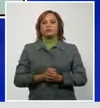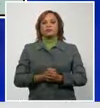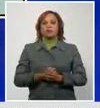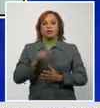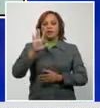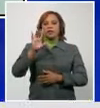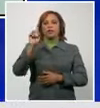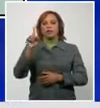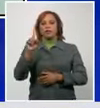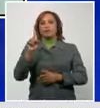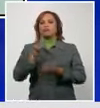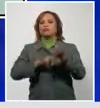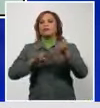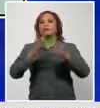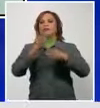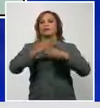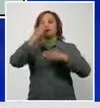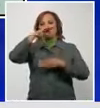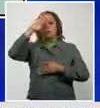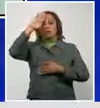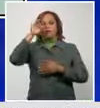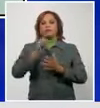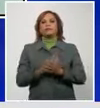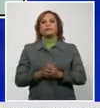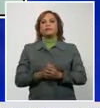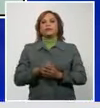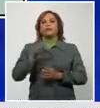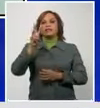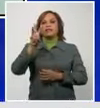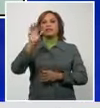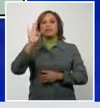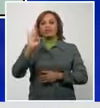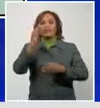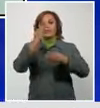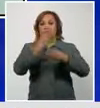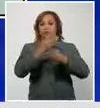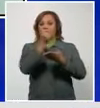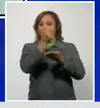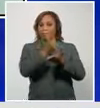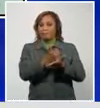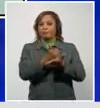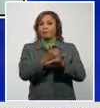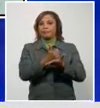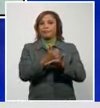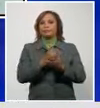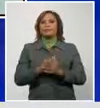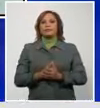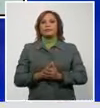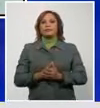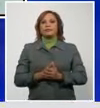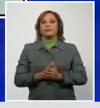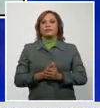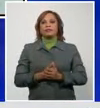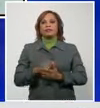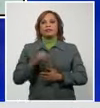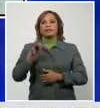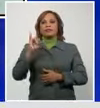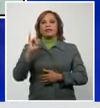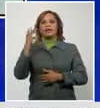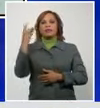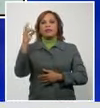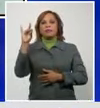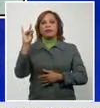Santiago de Cuba, 38 del municipio Cabecera, 6 de Palma Soriano,